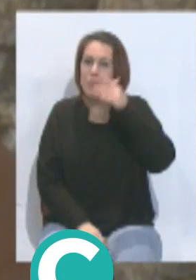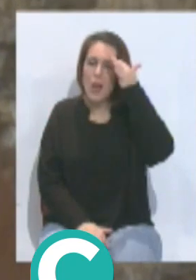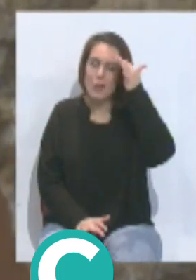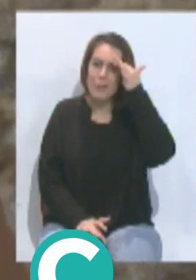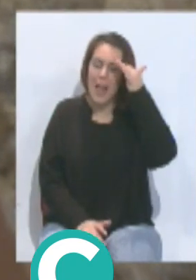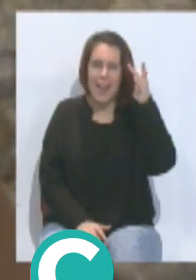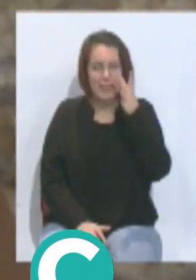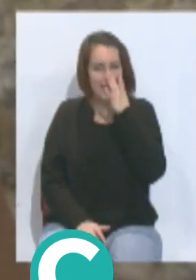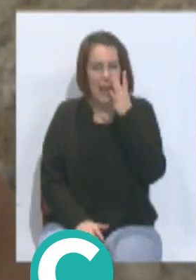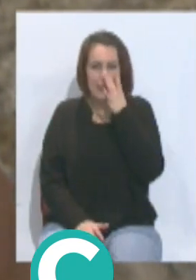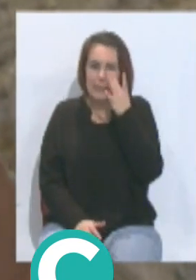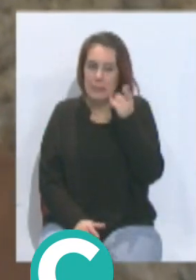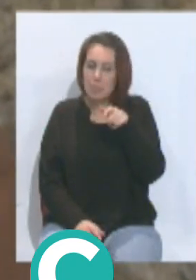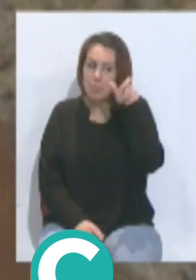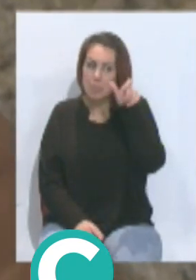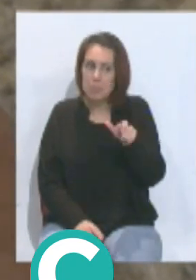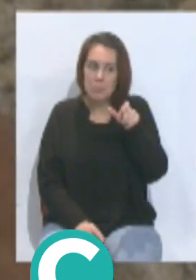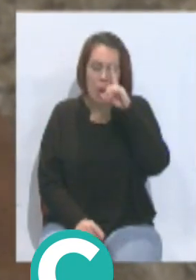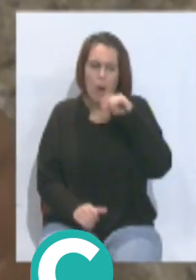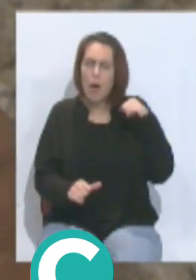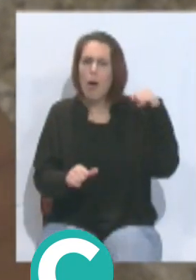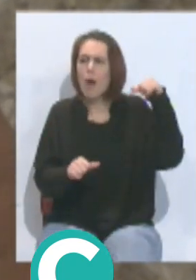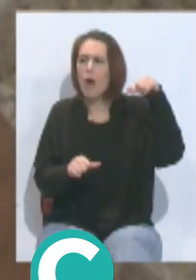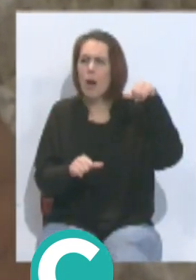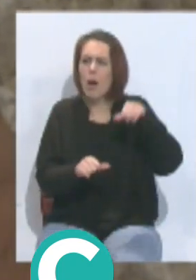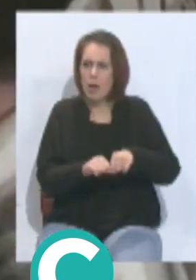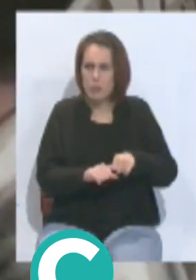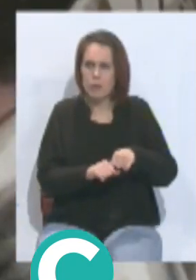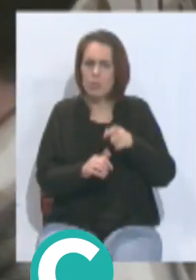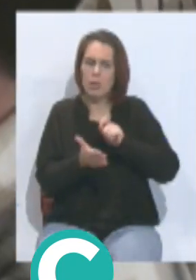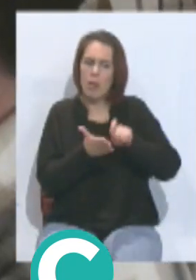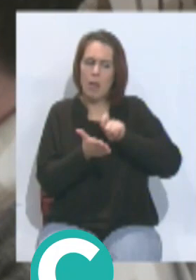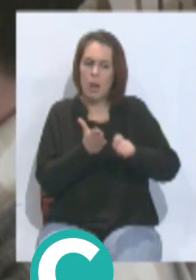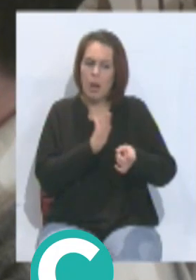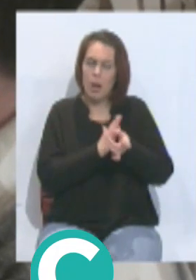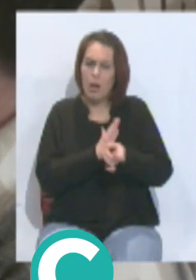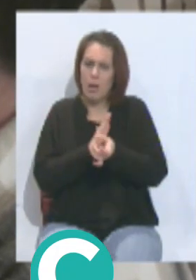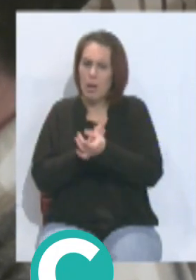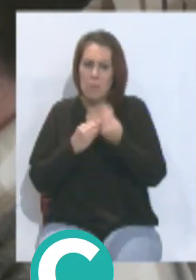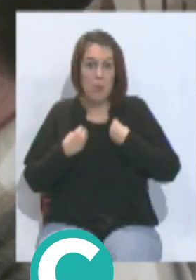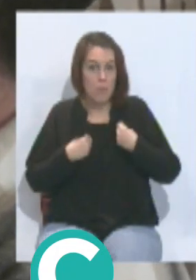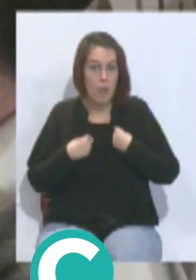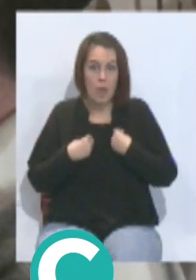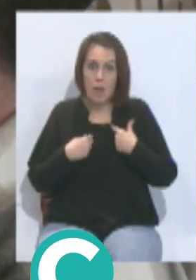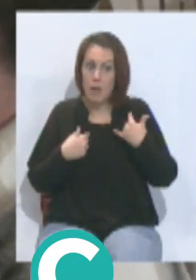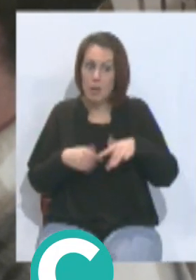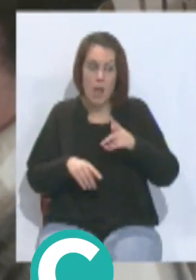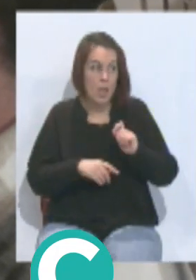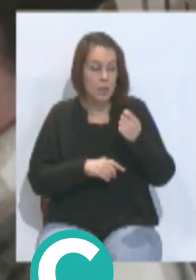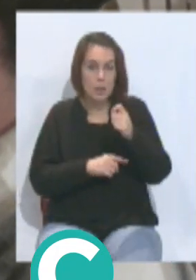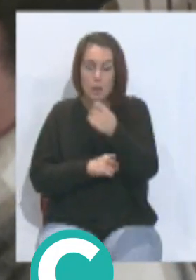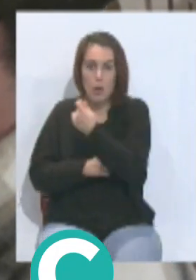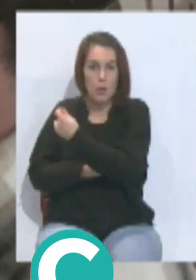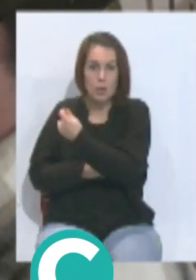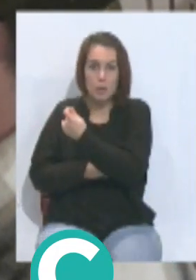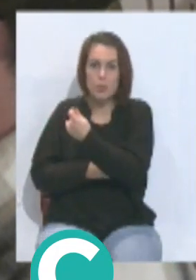filosofía carnavalesca de alguien que lleva tantísimos años componiendo, alguien que ha vivido tantísimos éxitos a lo